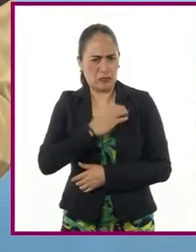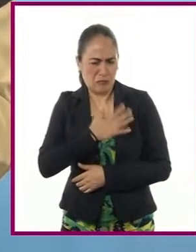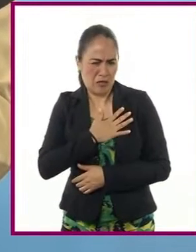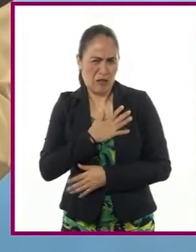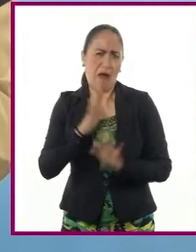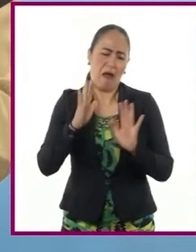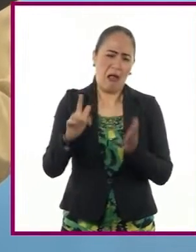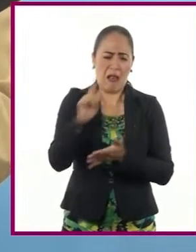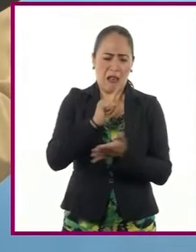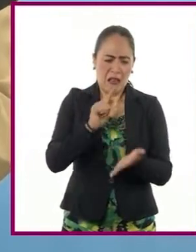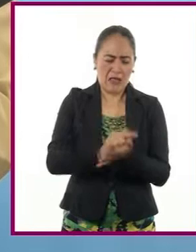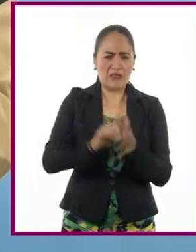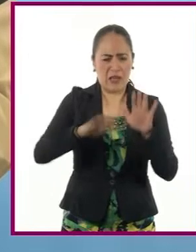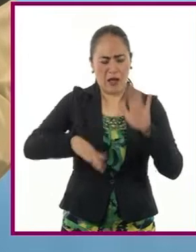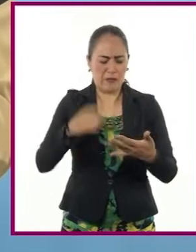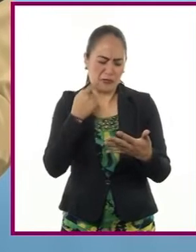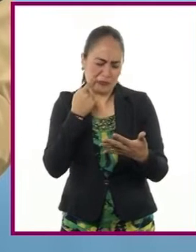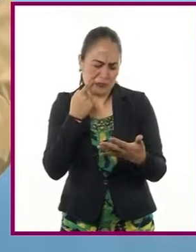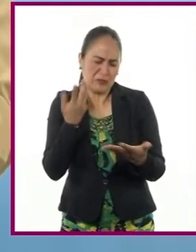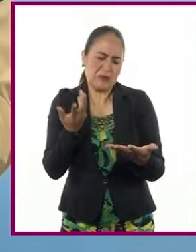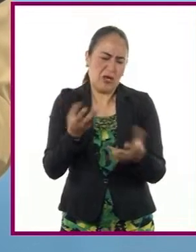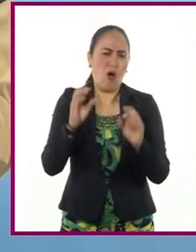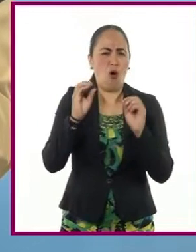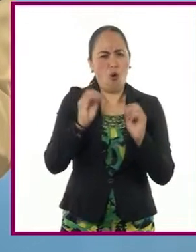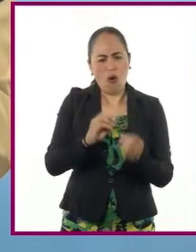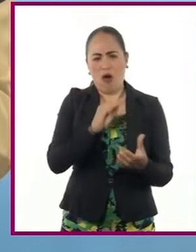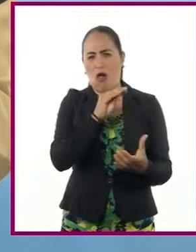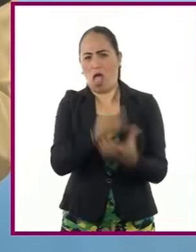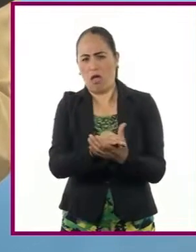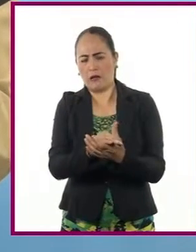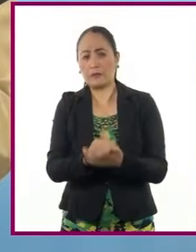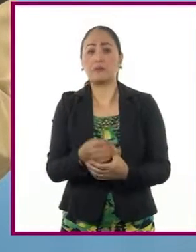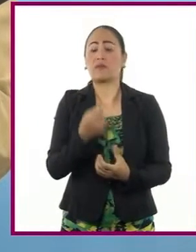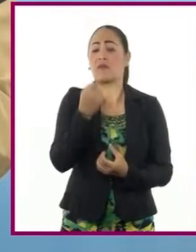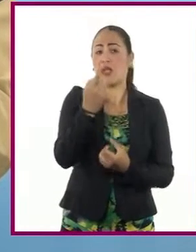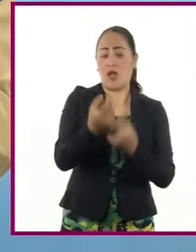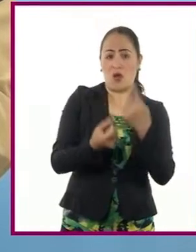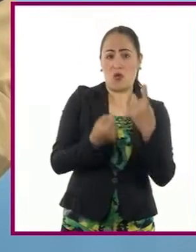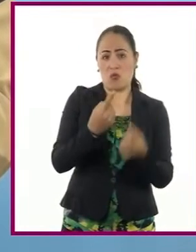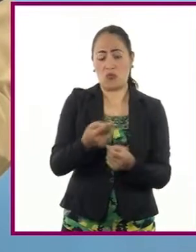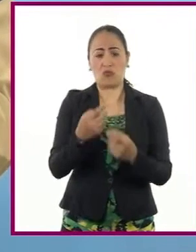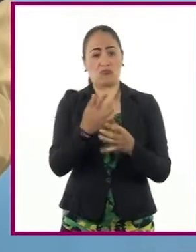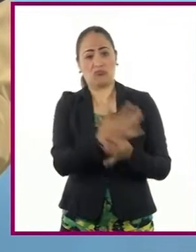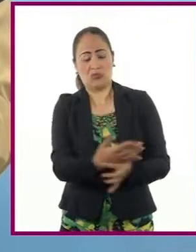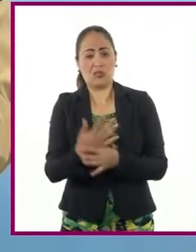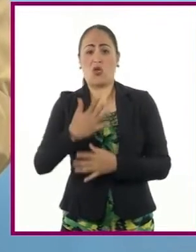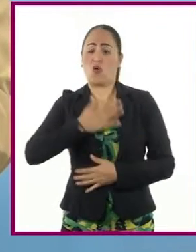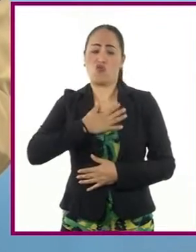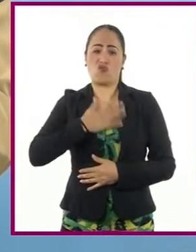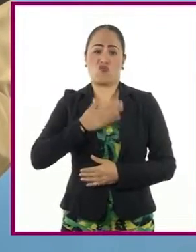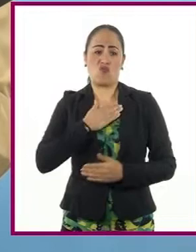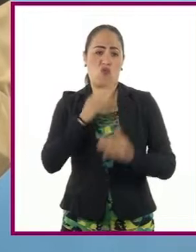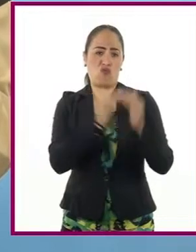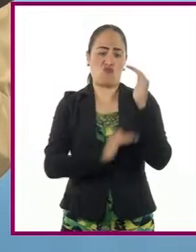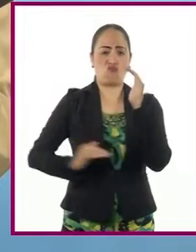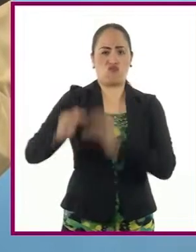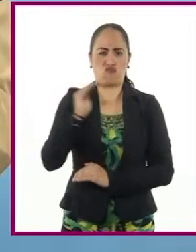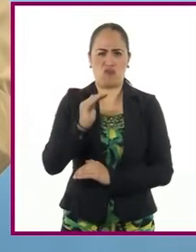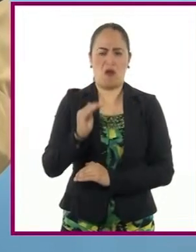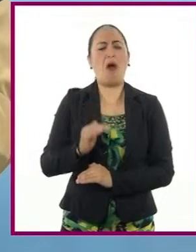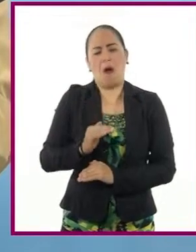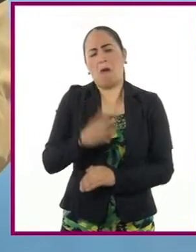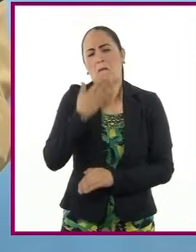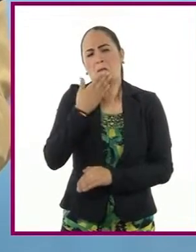hasta ignorarse, puesto que todos los que por algún título se consideraban caciques consiguieron permiso para andar a